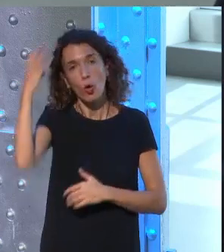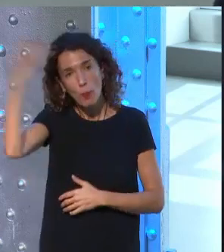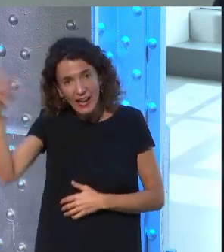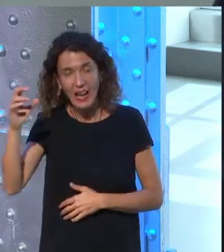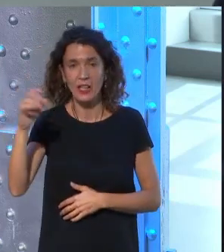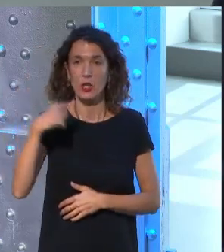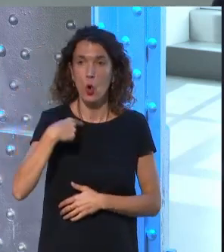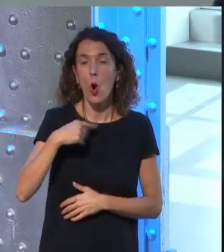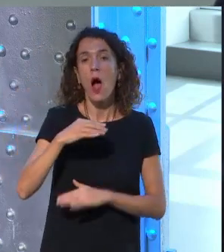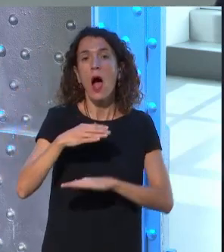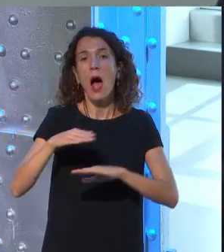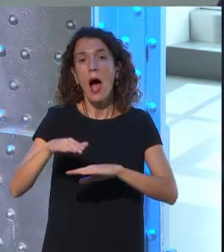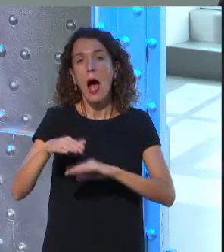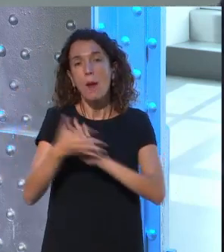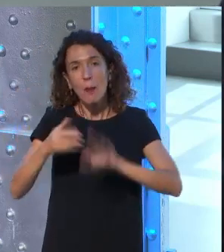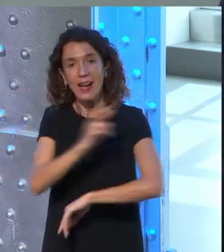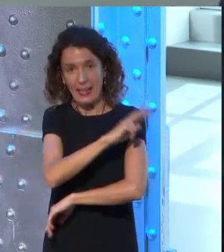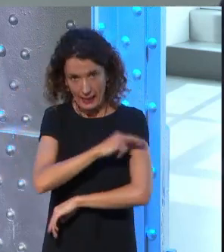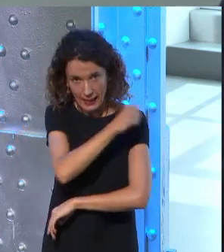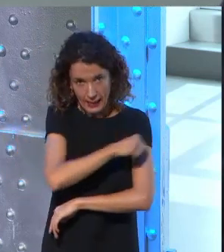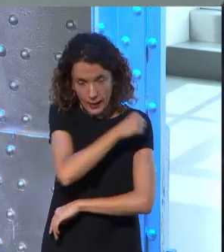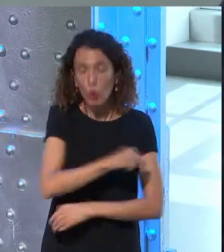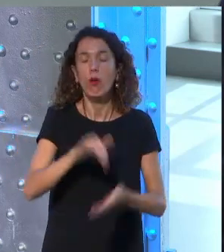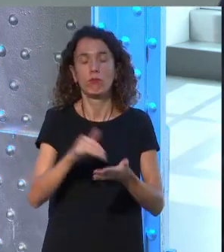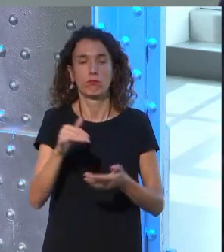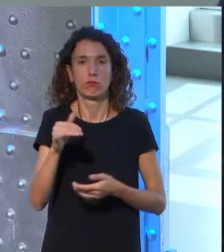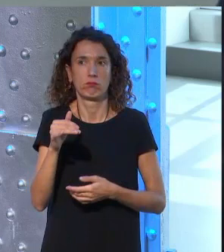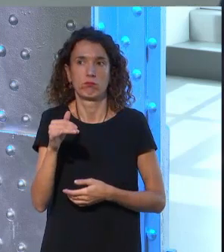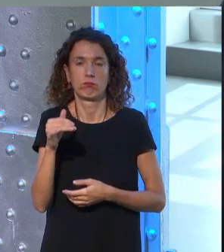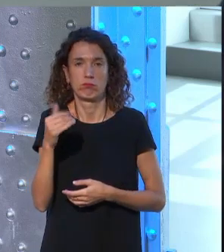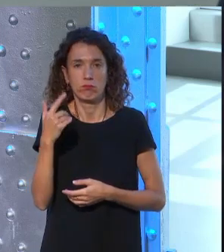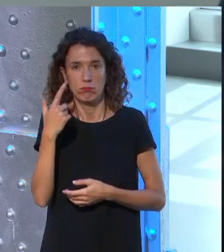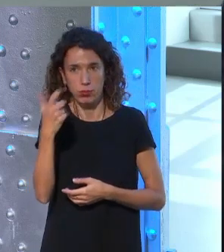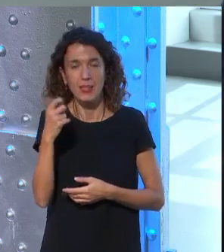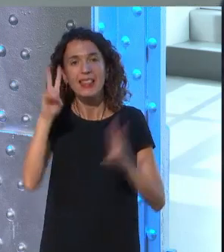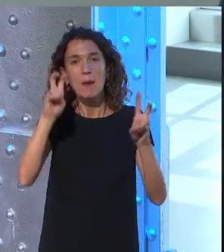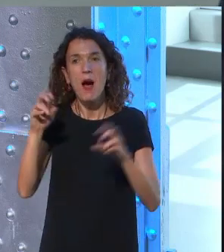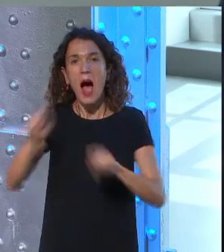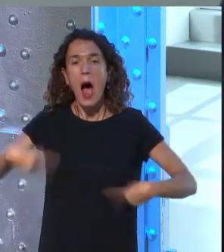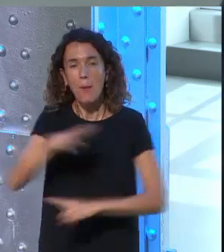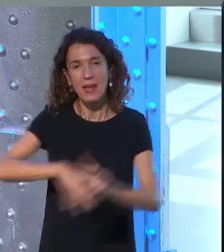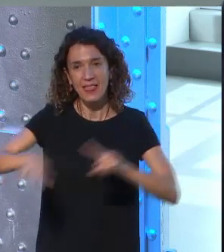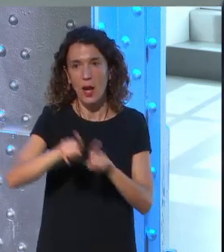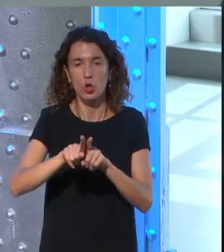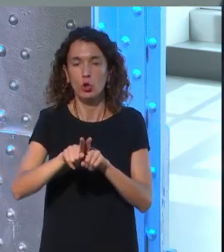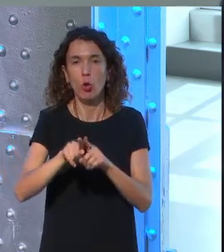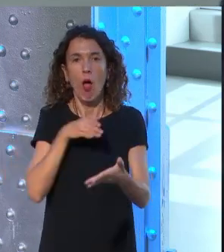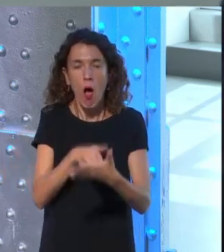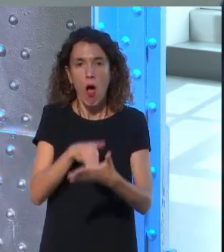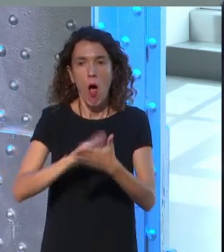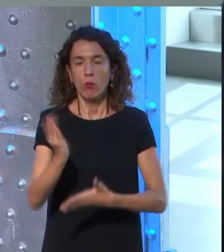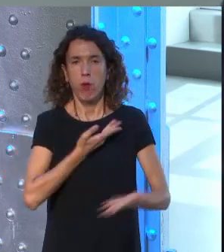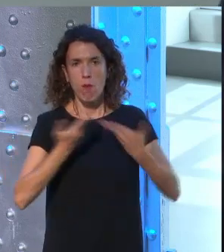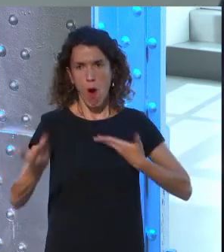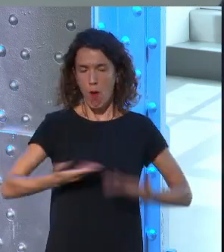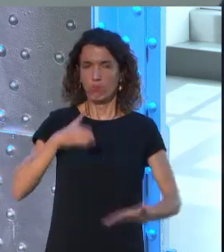y yo hablaba de Río. Hemos estado muy habituados, la gente que hemos estado en los temas medioambientales, a remar con el viento en contra, con el viento de